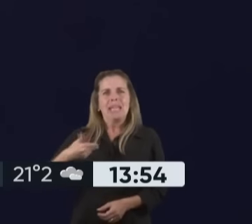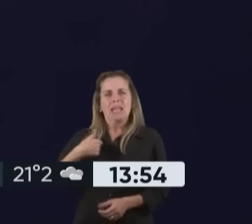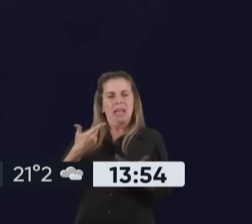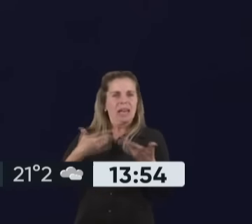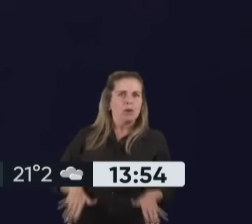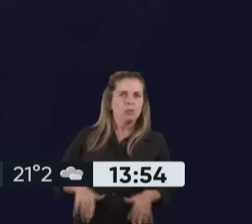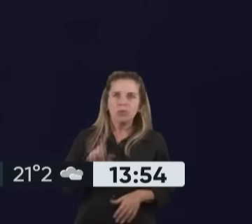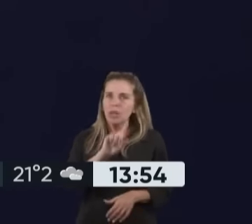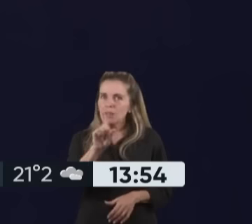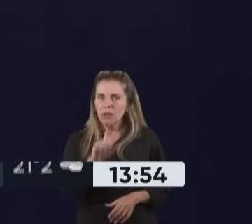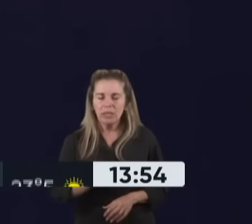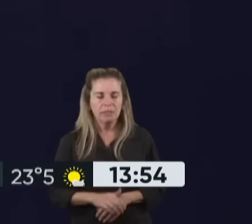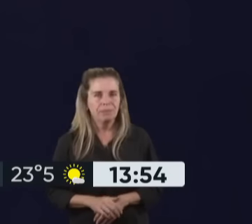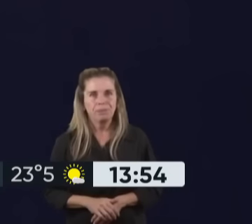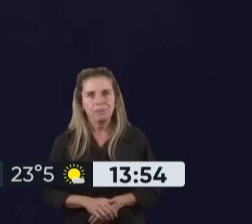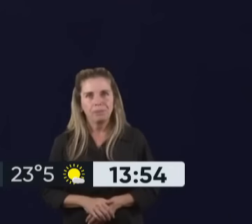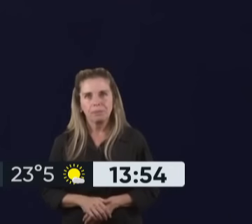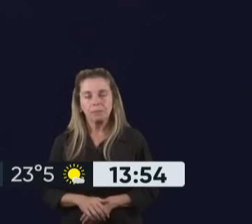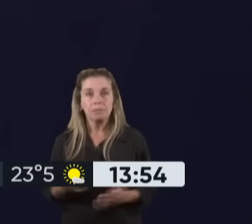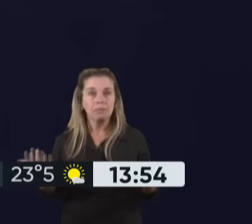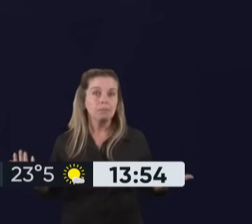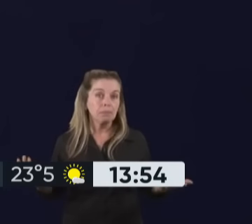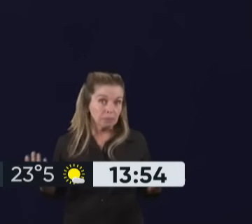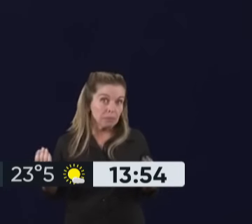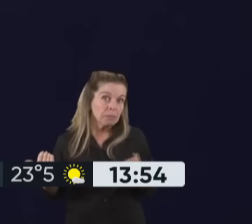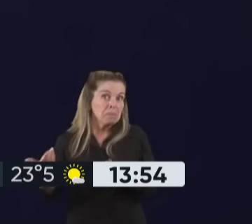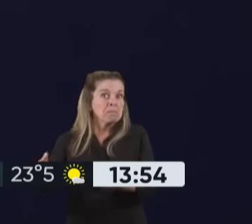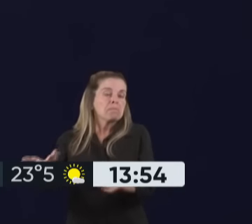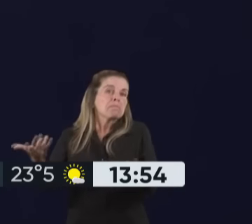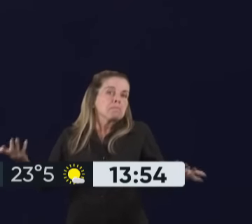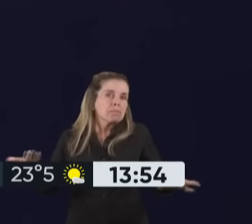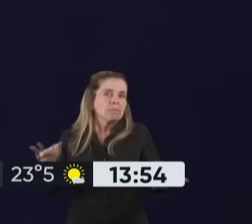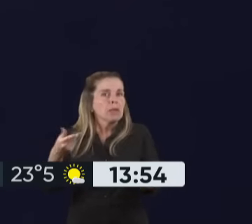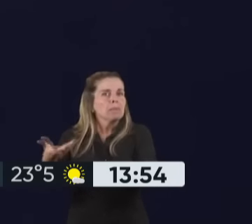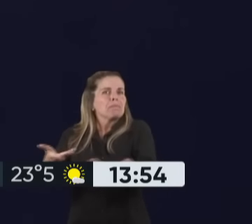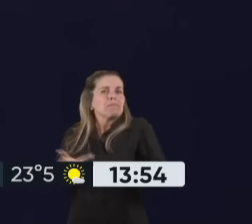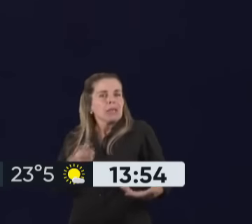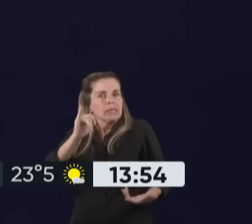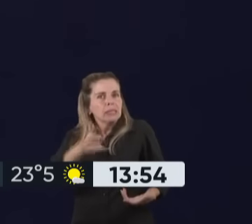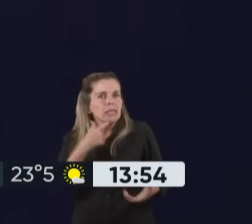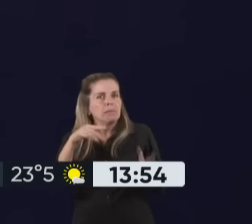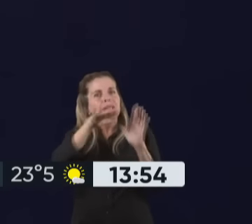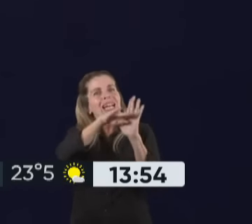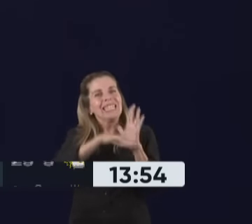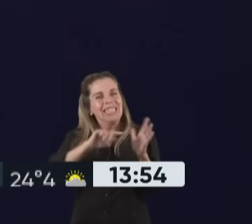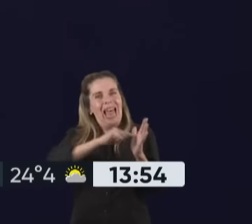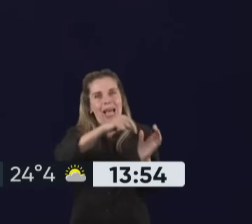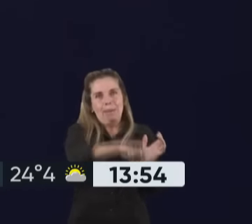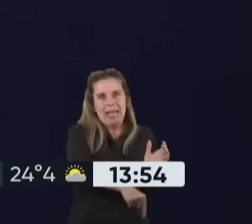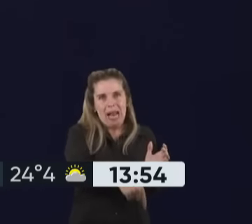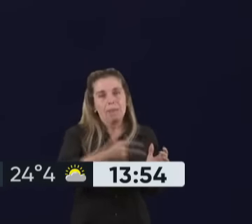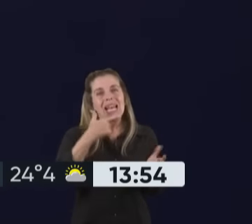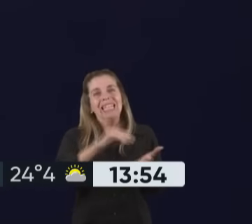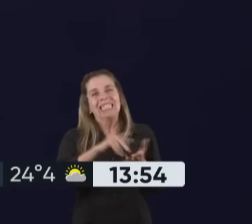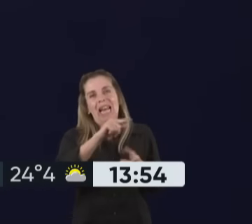digamos, me ofrecieron encabezar la lista de la Ciudad de Buenos Aires para el Senado de la